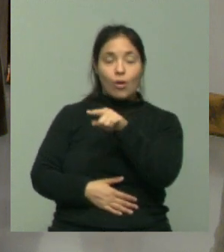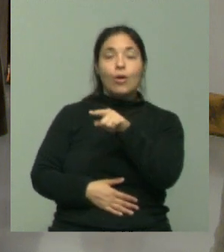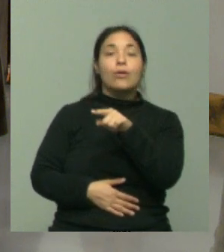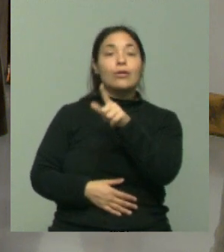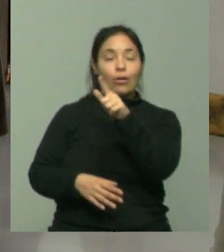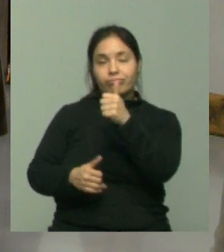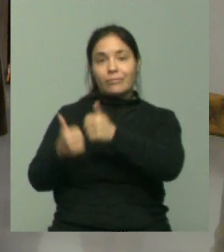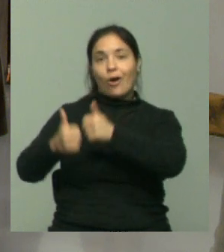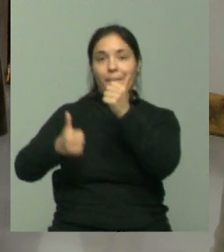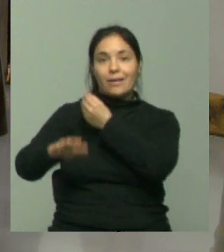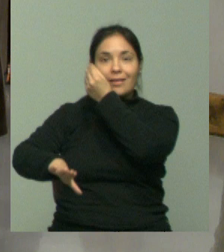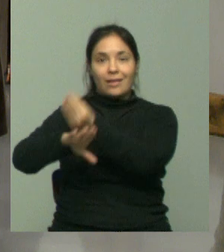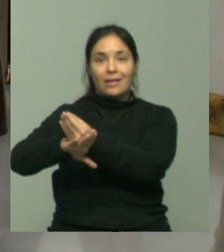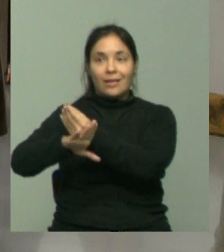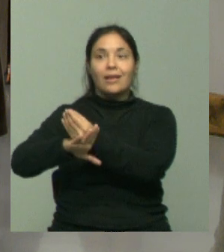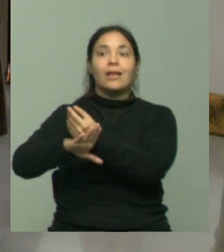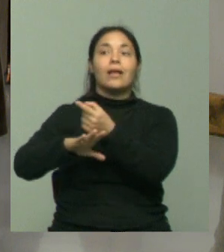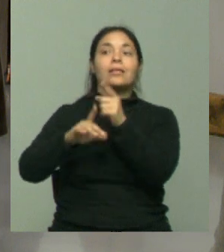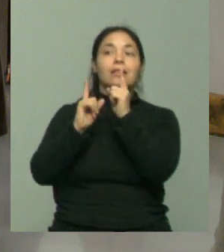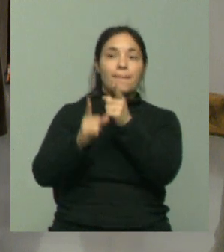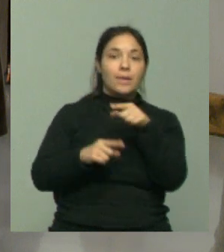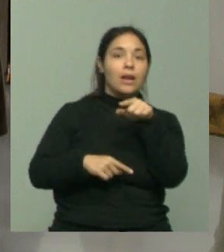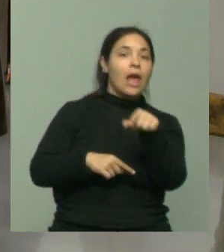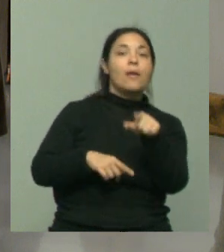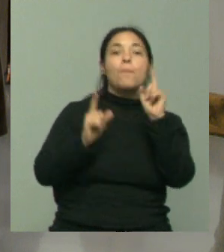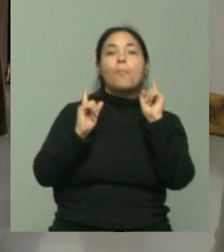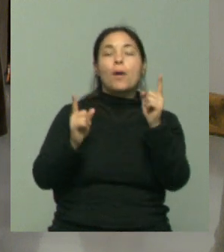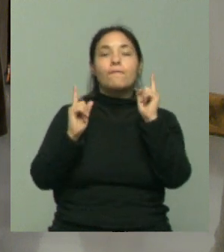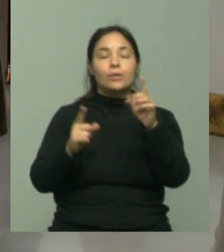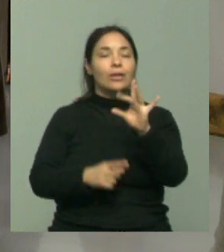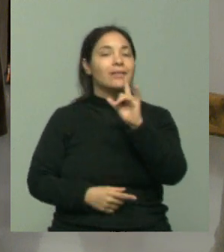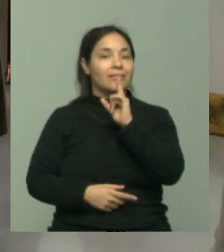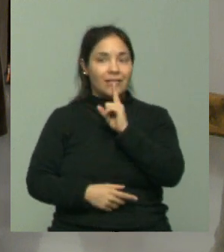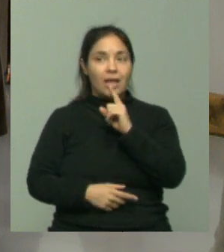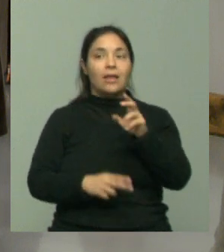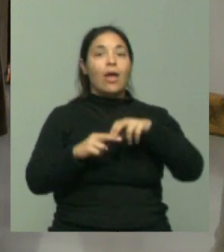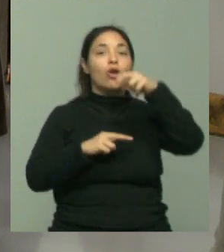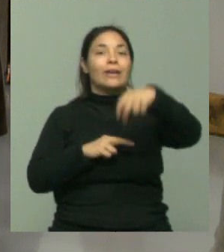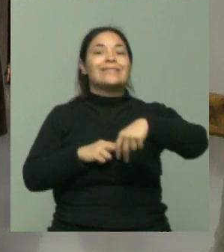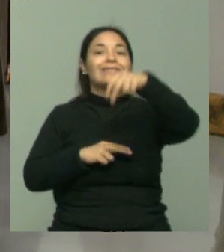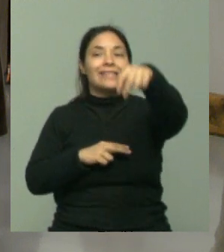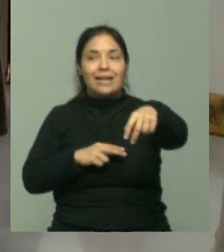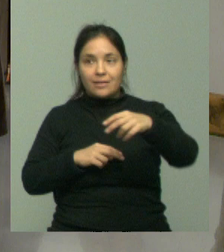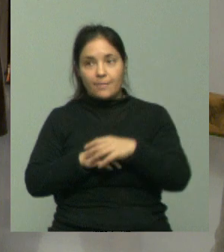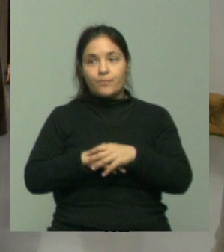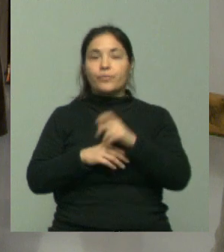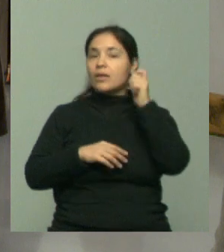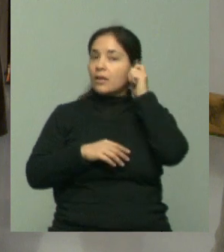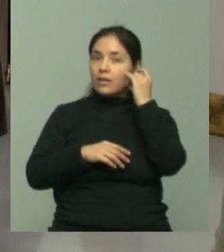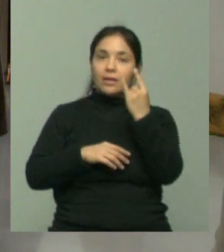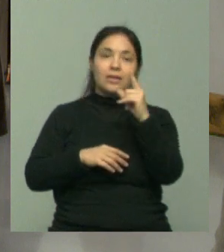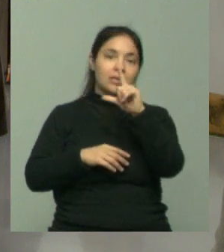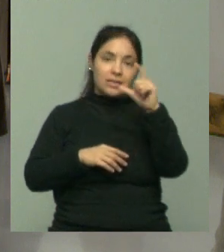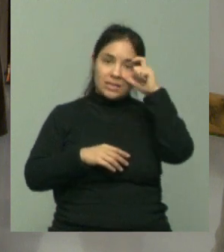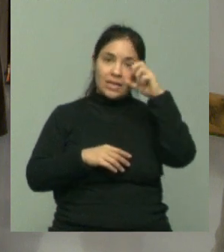de competir en 110 con valla, él es el profesor a cargo el técnico a cargo de los saltadores. Muy bien. Guillermo es el encargado